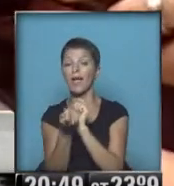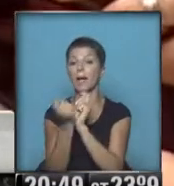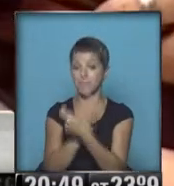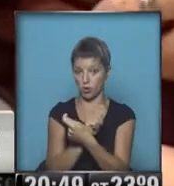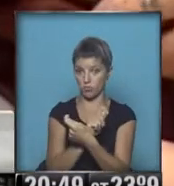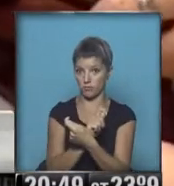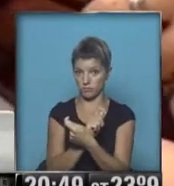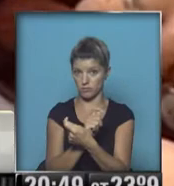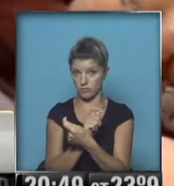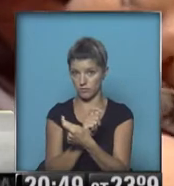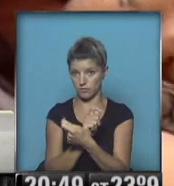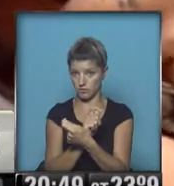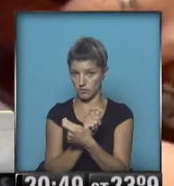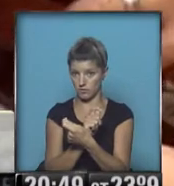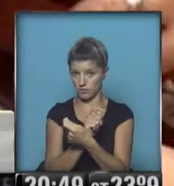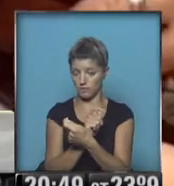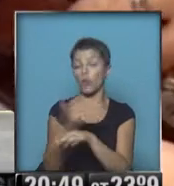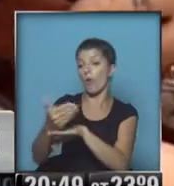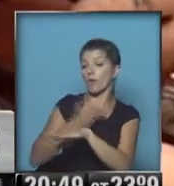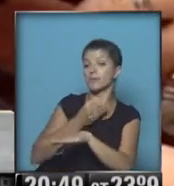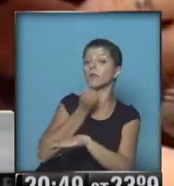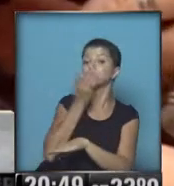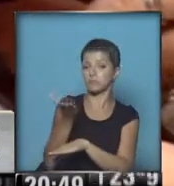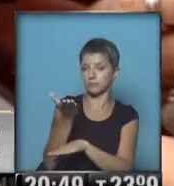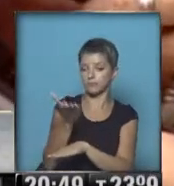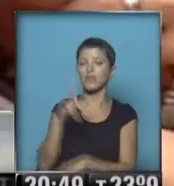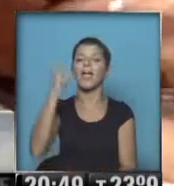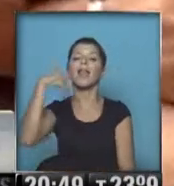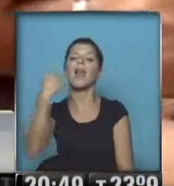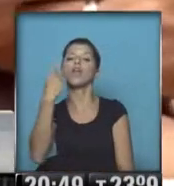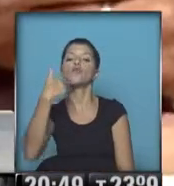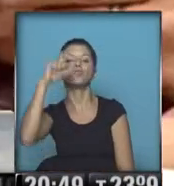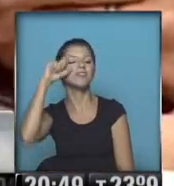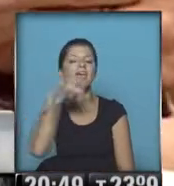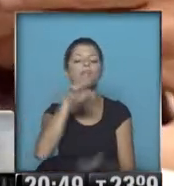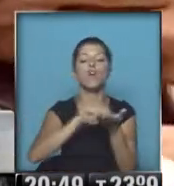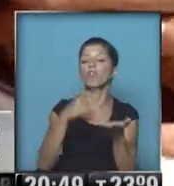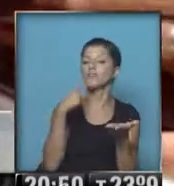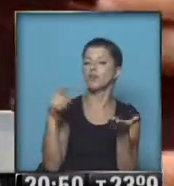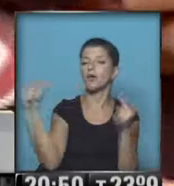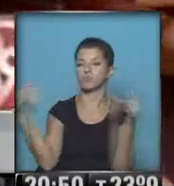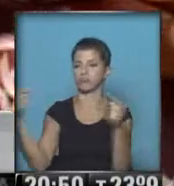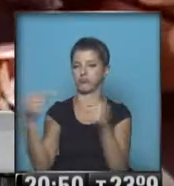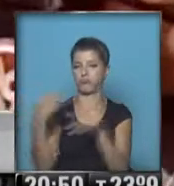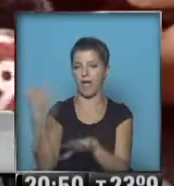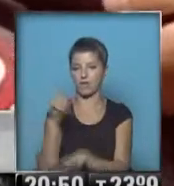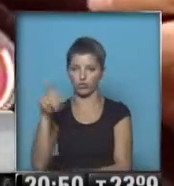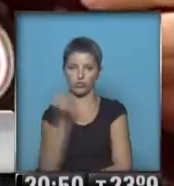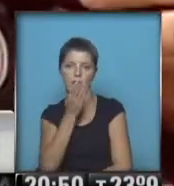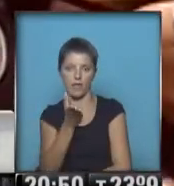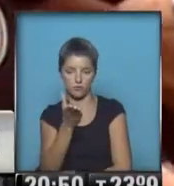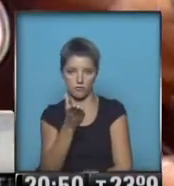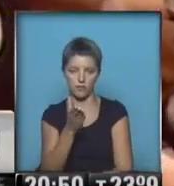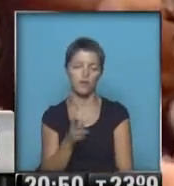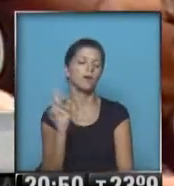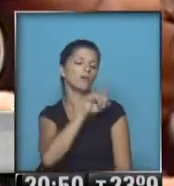algunas circunstancias de sus indagatorias anteriores. El doctor Lanusse dijo que estaba plagado de contradicciones declaración.